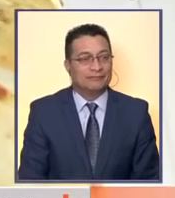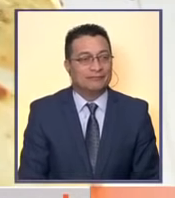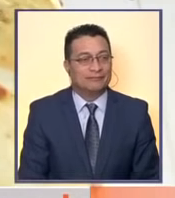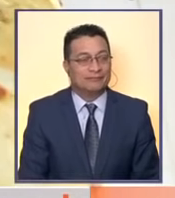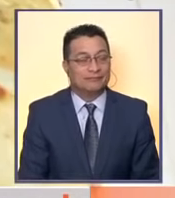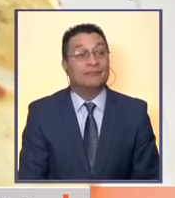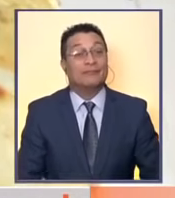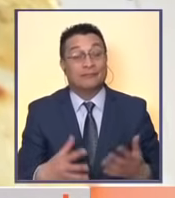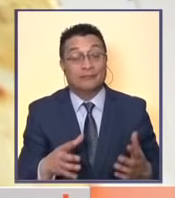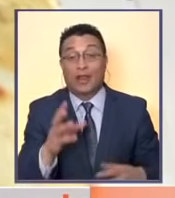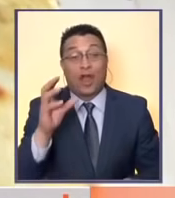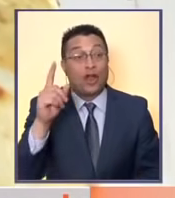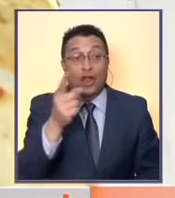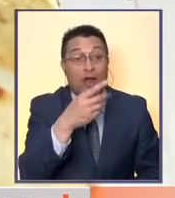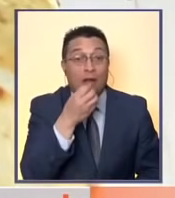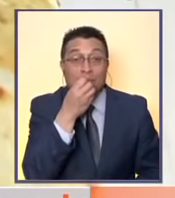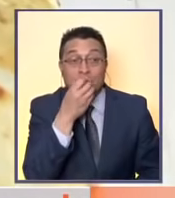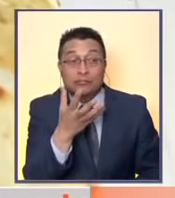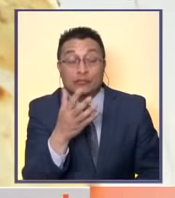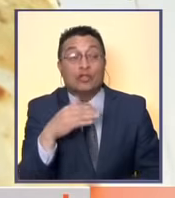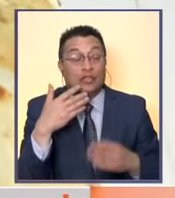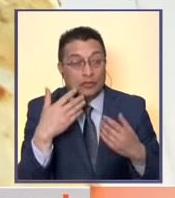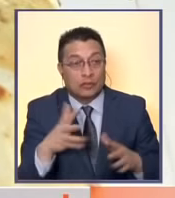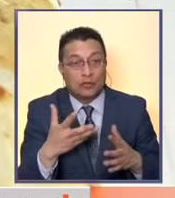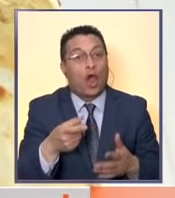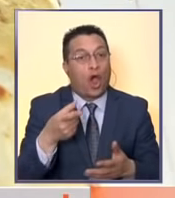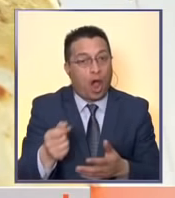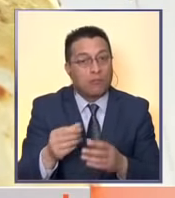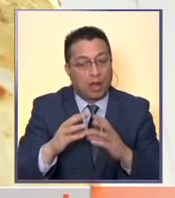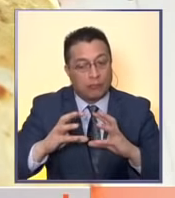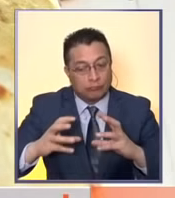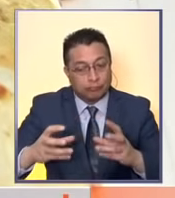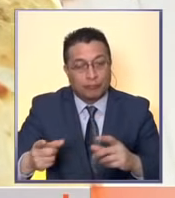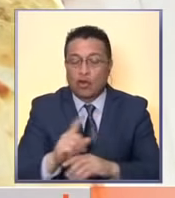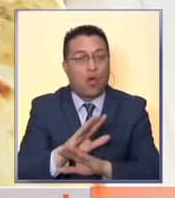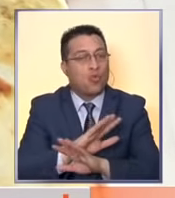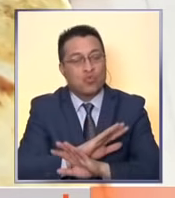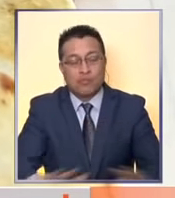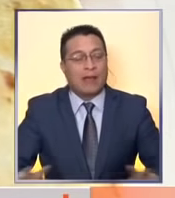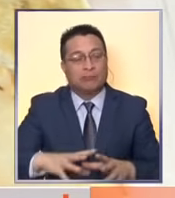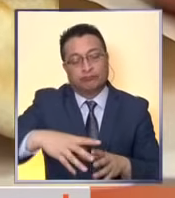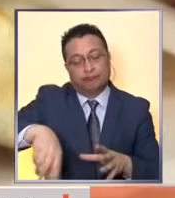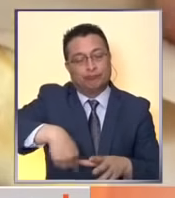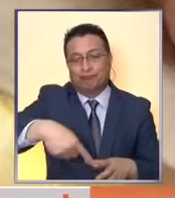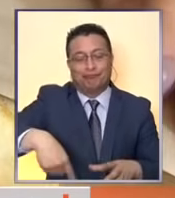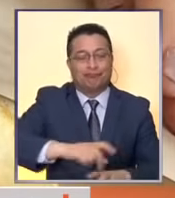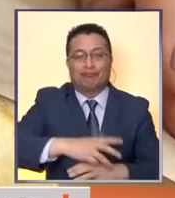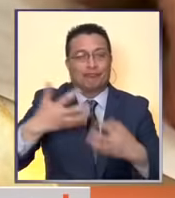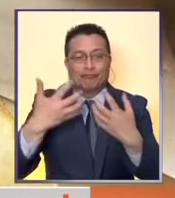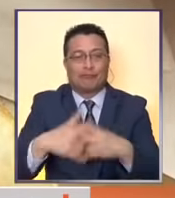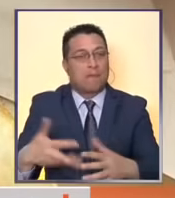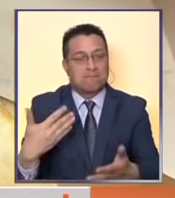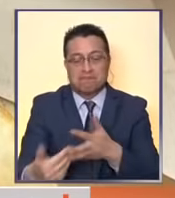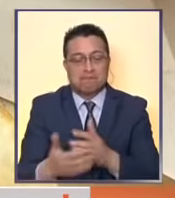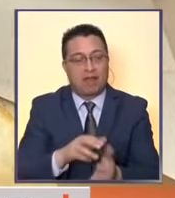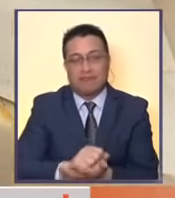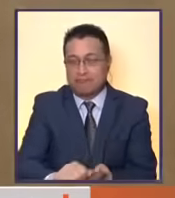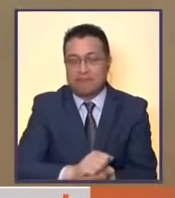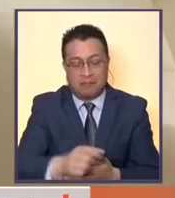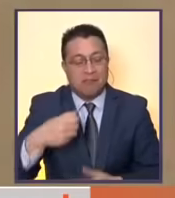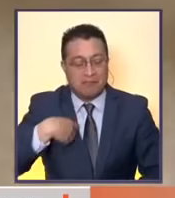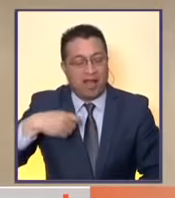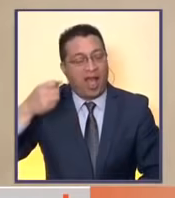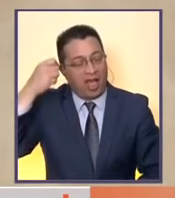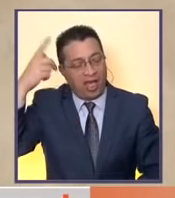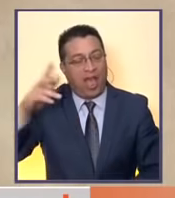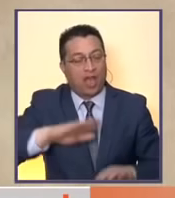Aunque a nadie revelaron que ocuparon una sobadora, nunca más volvieron a usarla. Ese único intento les bastó para entender que